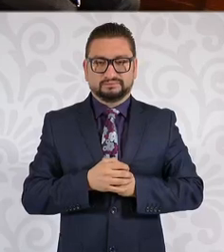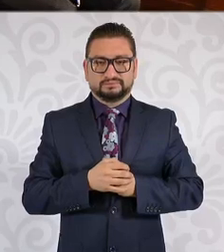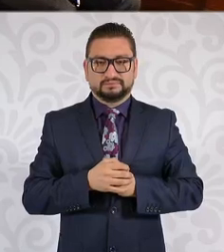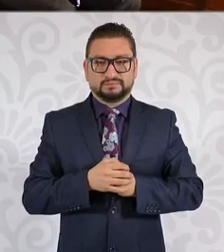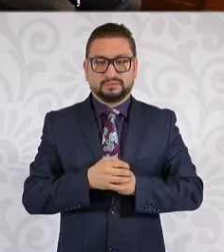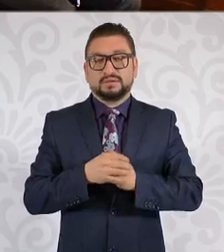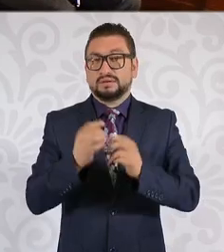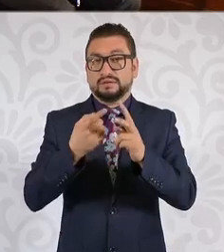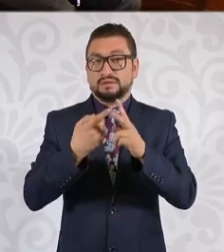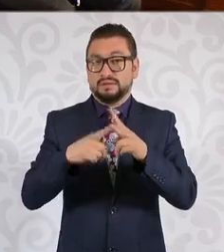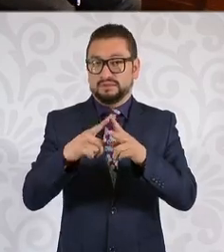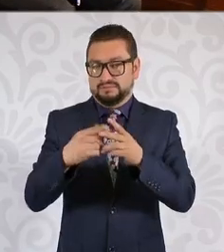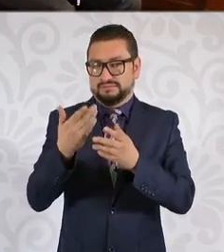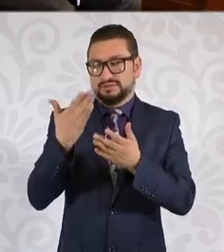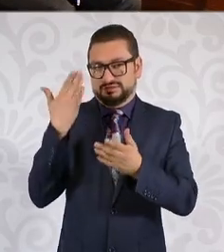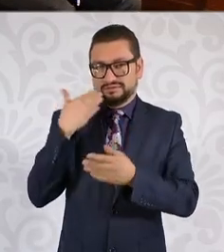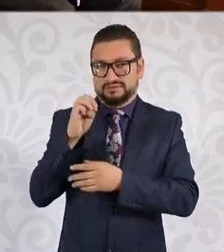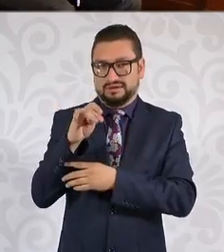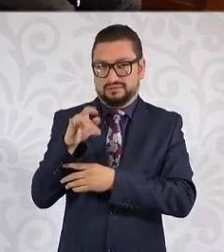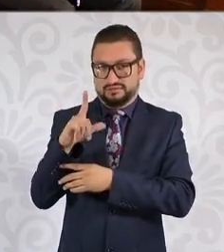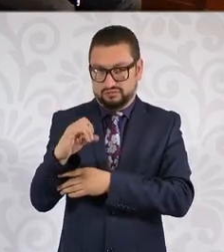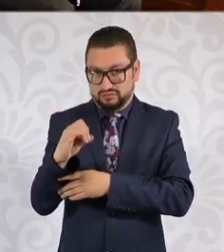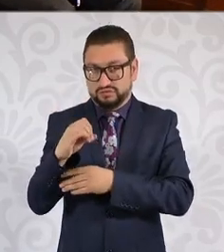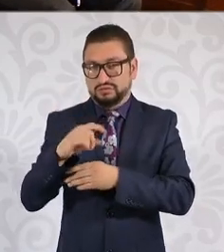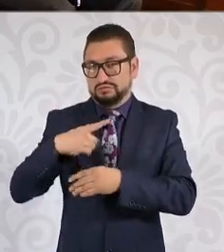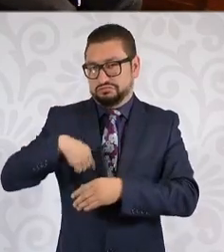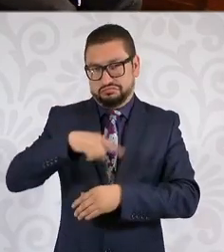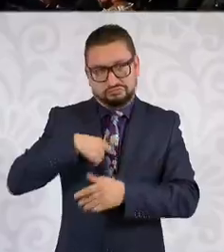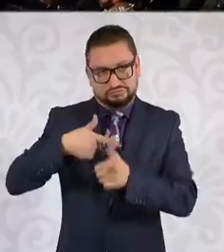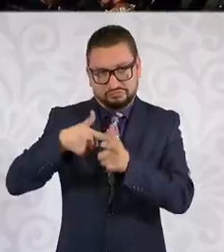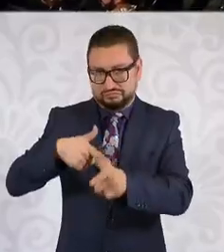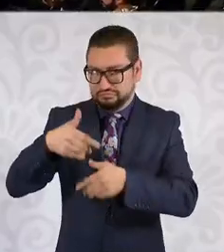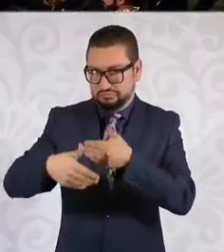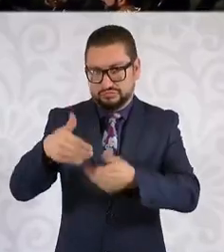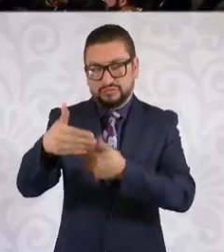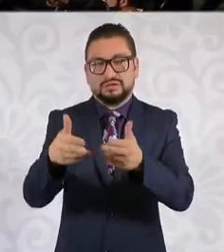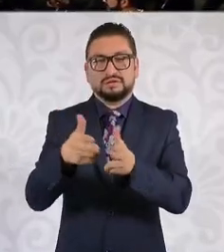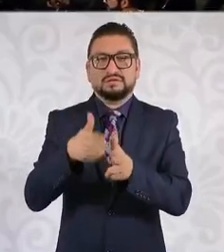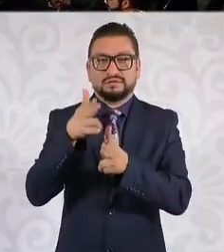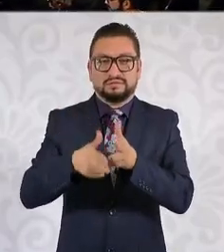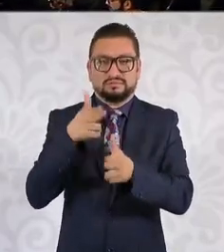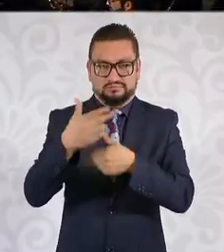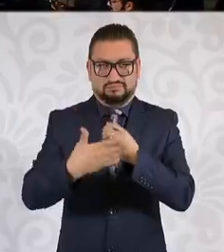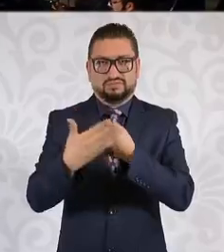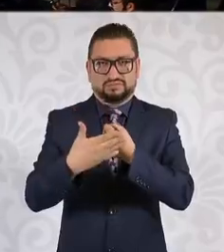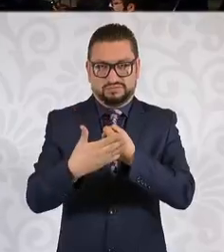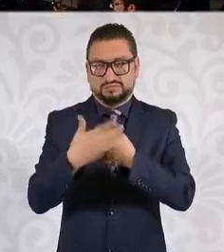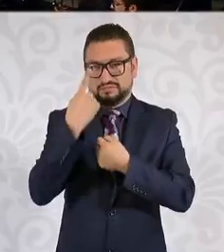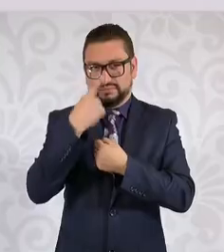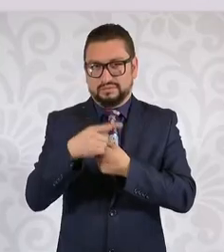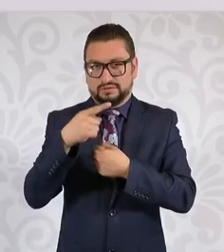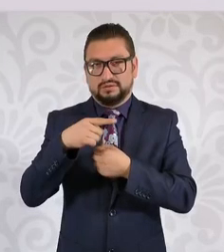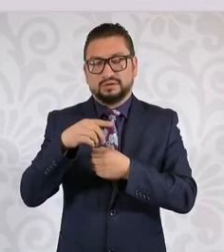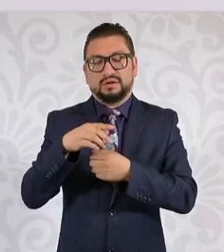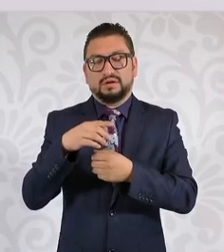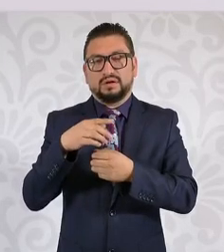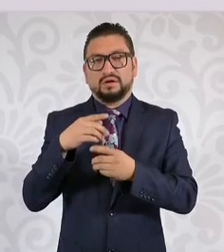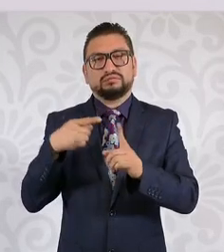que inició el presidente López Obrador y que nosotros le vamos a dar continuidad con los trenes hacia el norte.